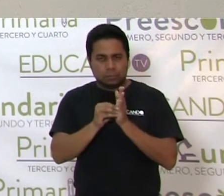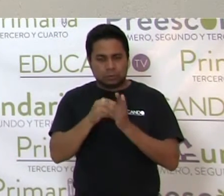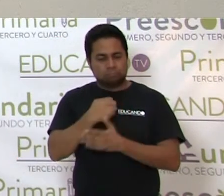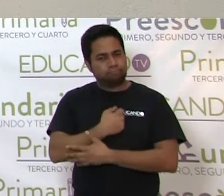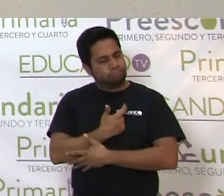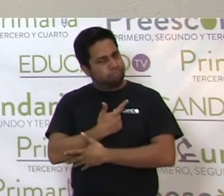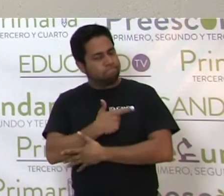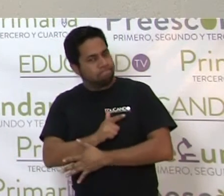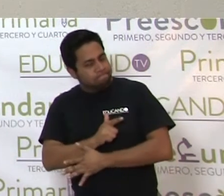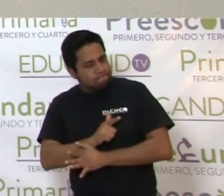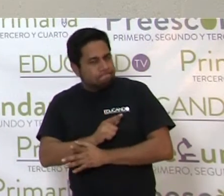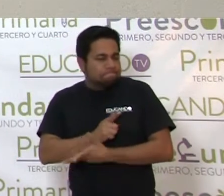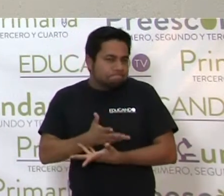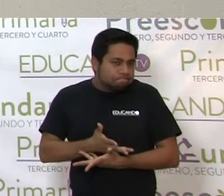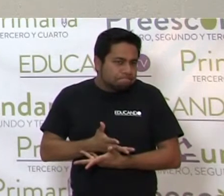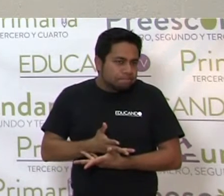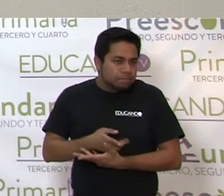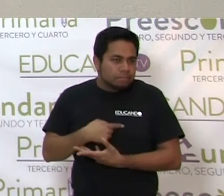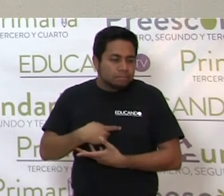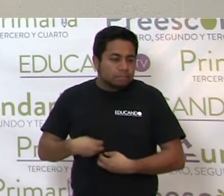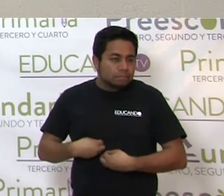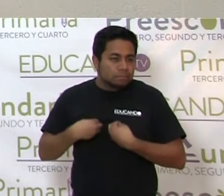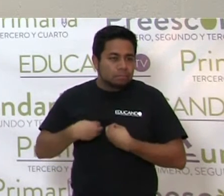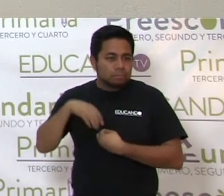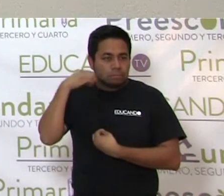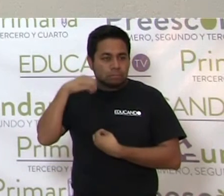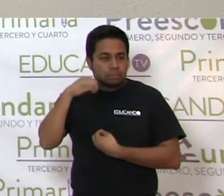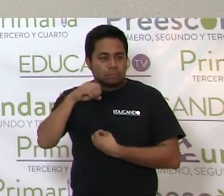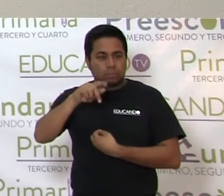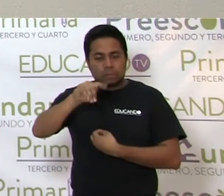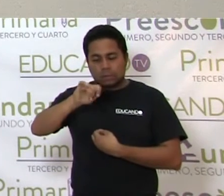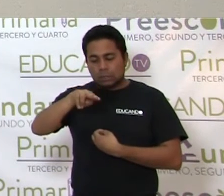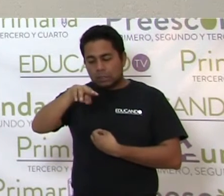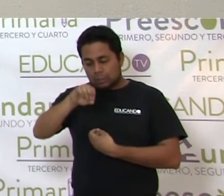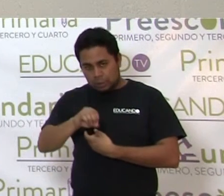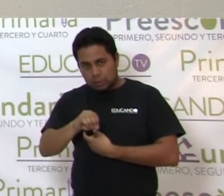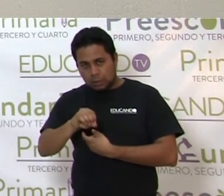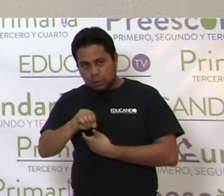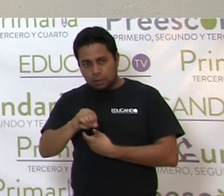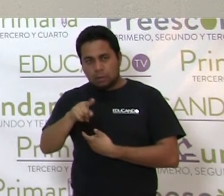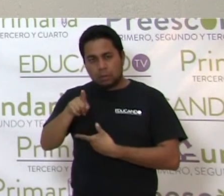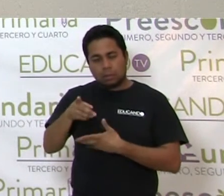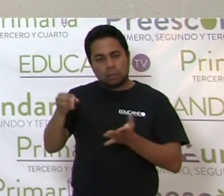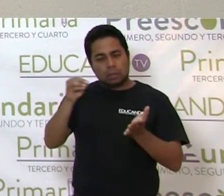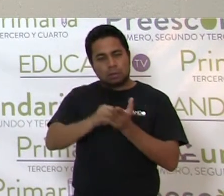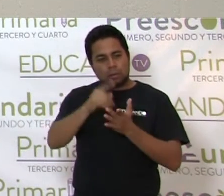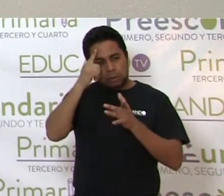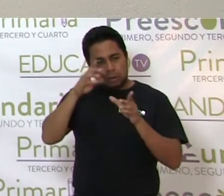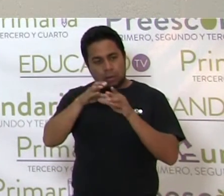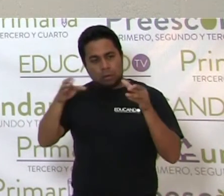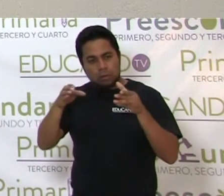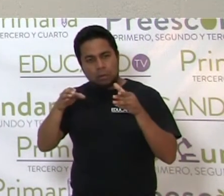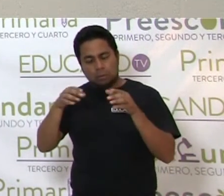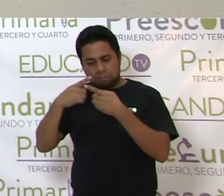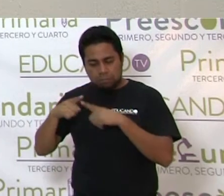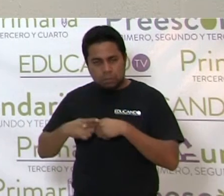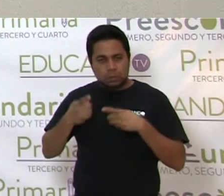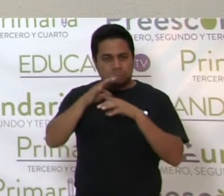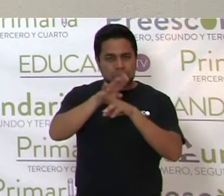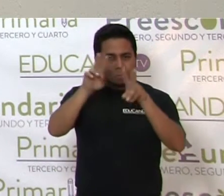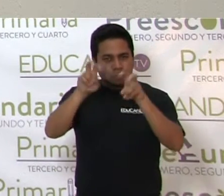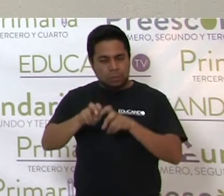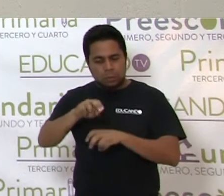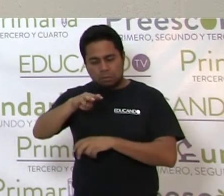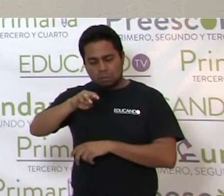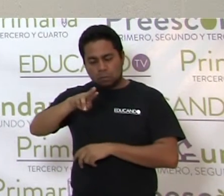gusta mucho, que vive en Oaxaca, que se llama Trino Maldonado, y nos pone el cuento de variaciones sobre temas de